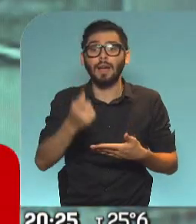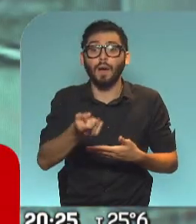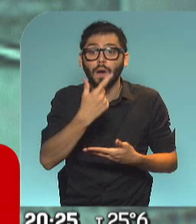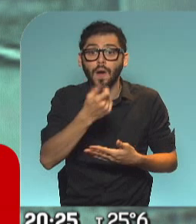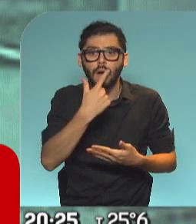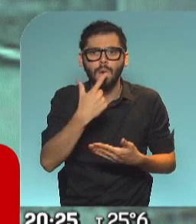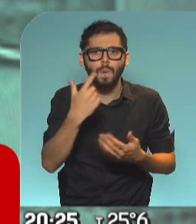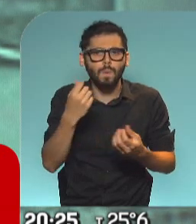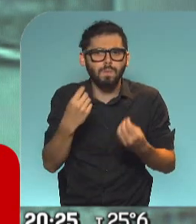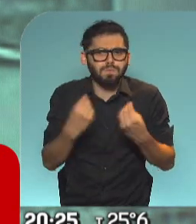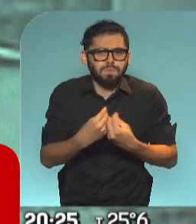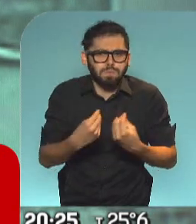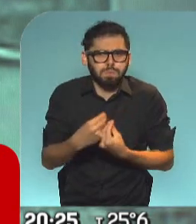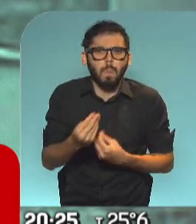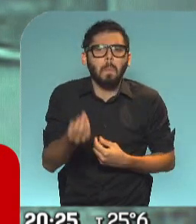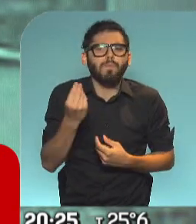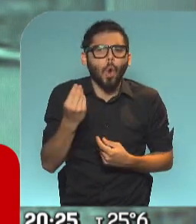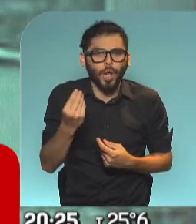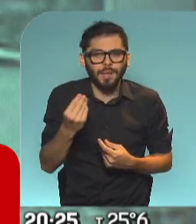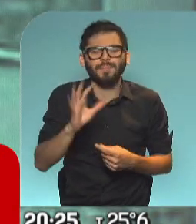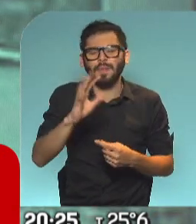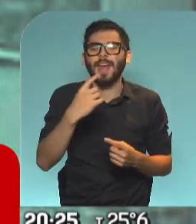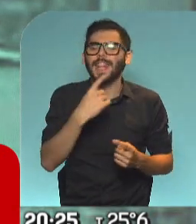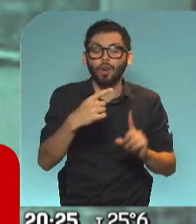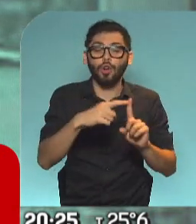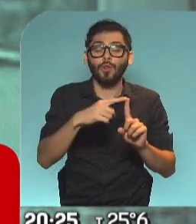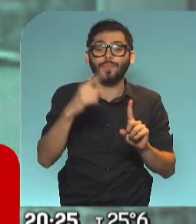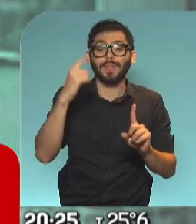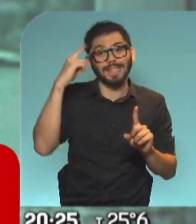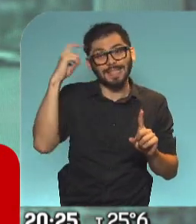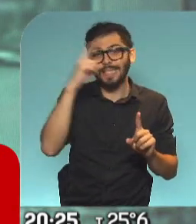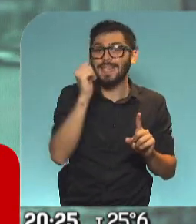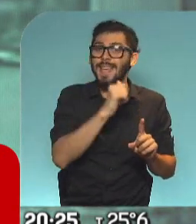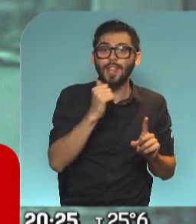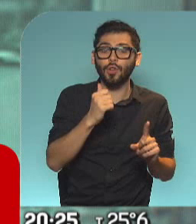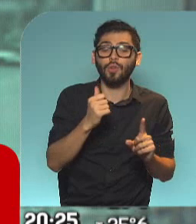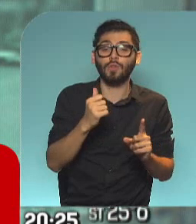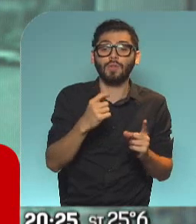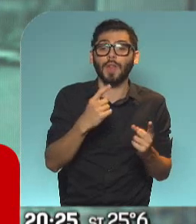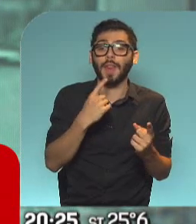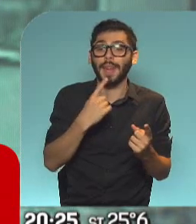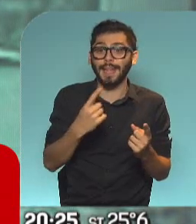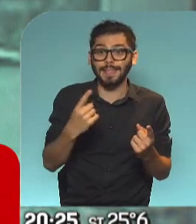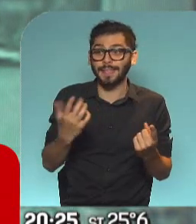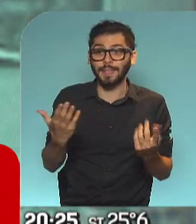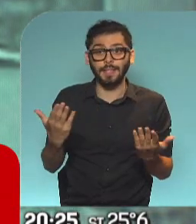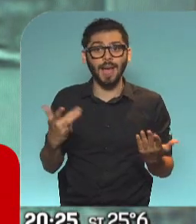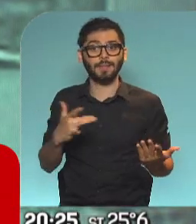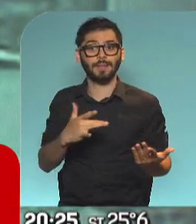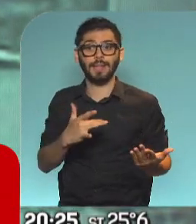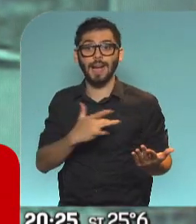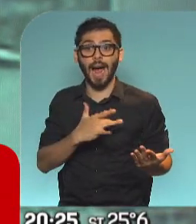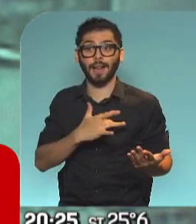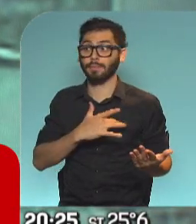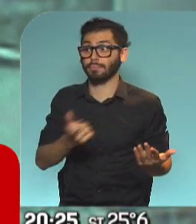Diego Maradona, y si el primero que dijo que esos psicotrópicos eran incompatibles con la medicación cardíaca